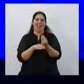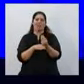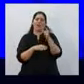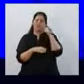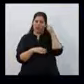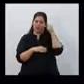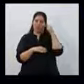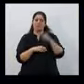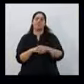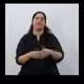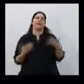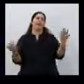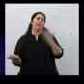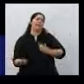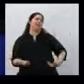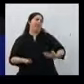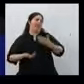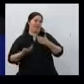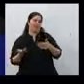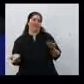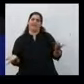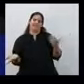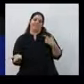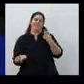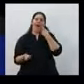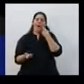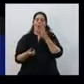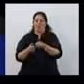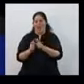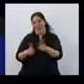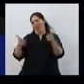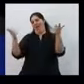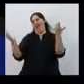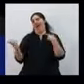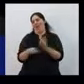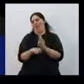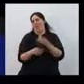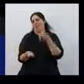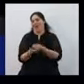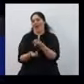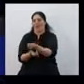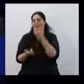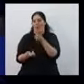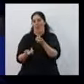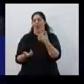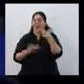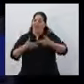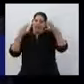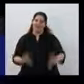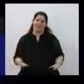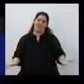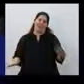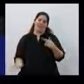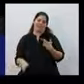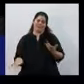fernández a el presidente presidente de los los abuelos no tienen celulares presidentes no pueden pagarlos hablemos en serio